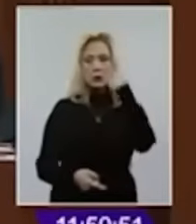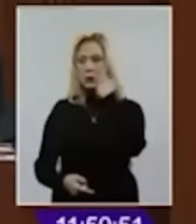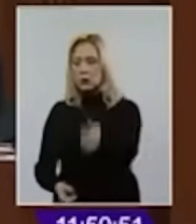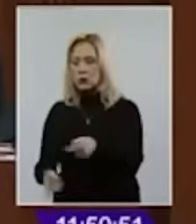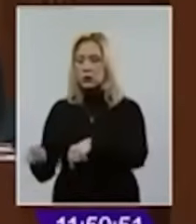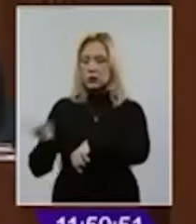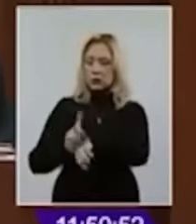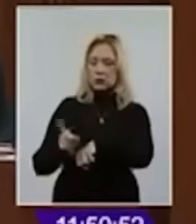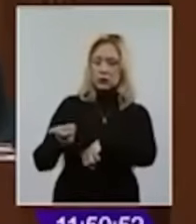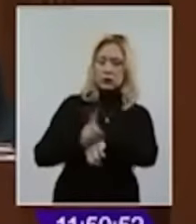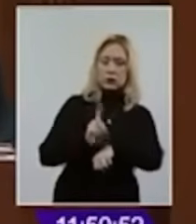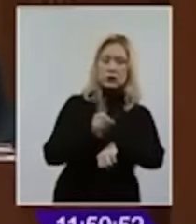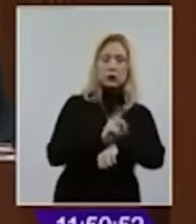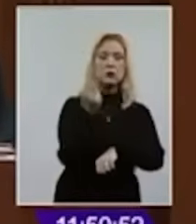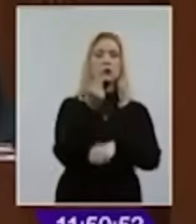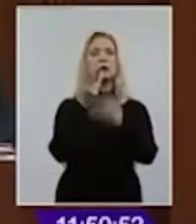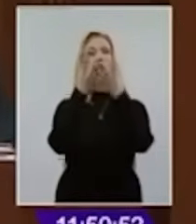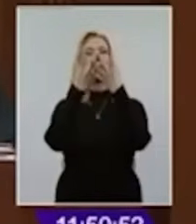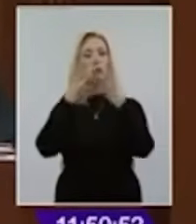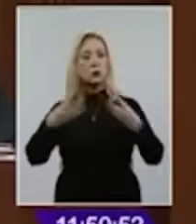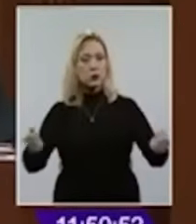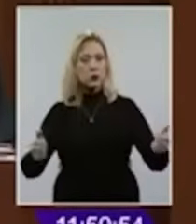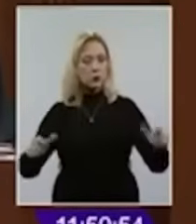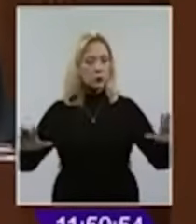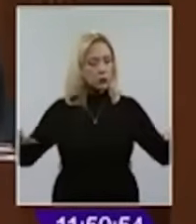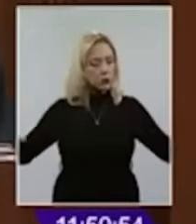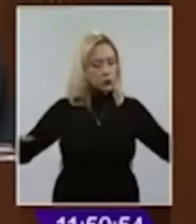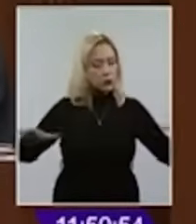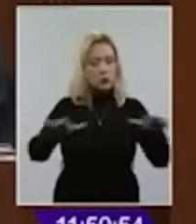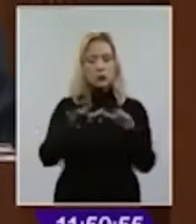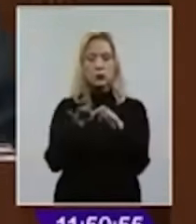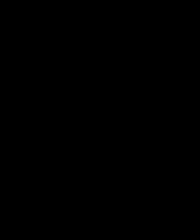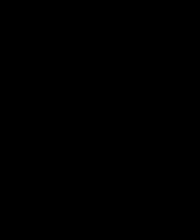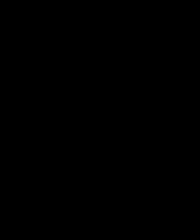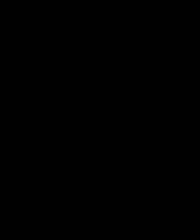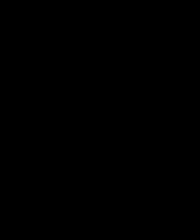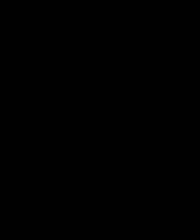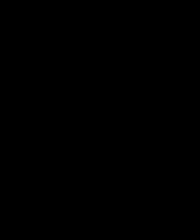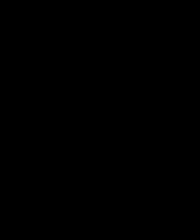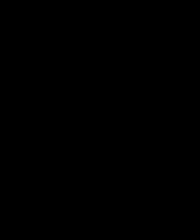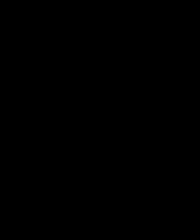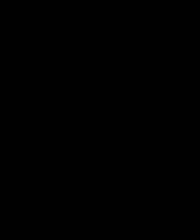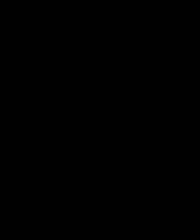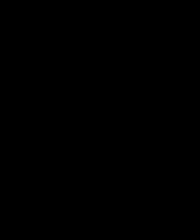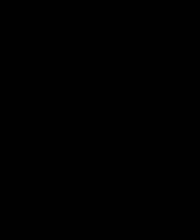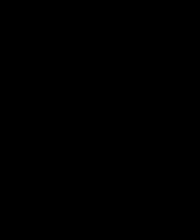buscar soluciones colectivas y no dejarnos abatir.